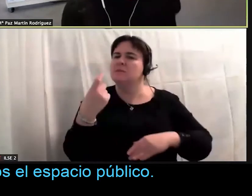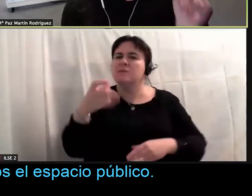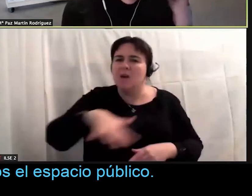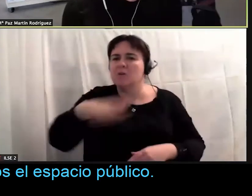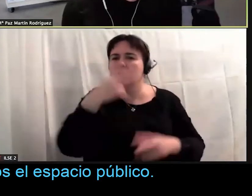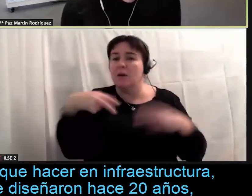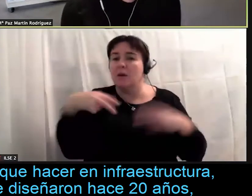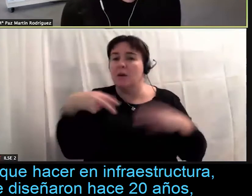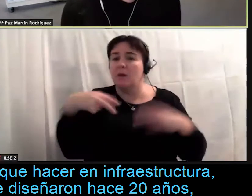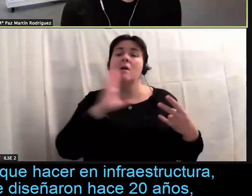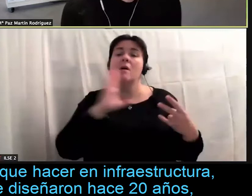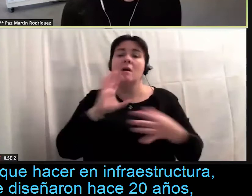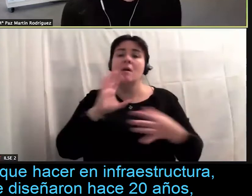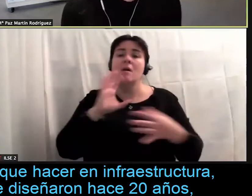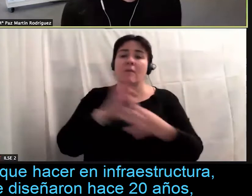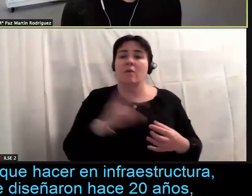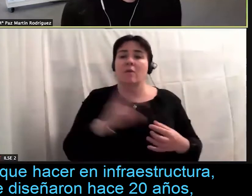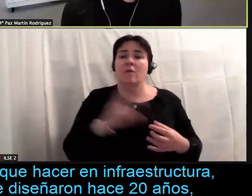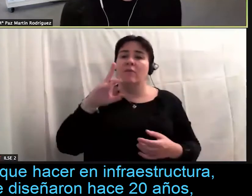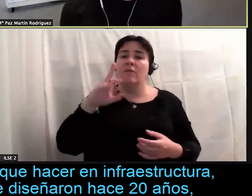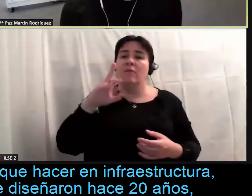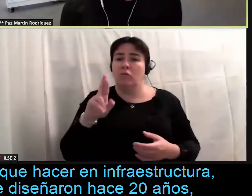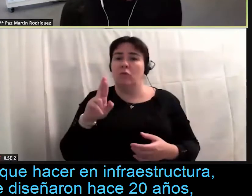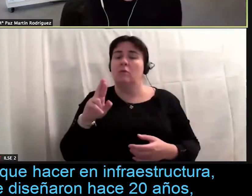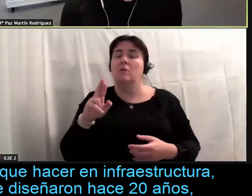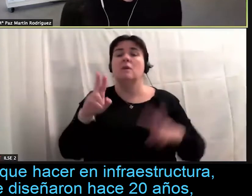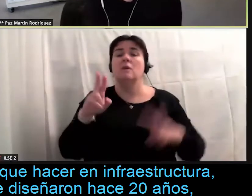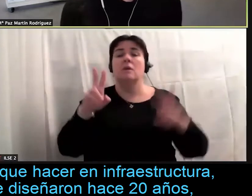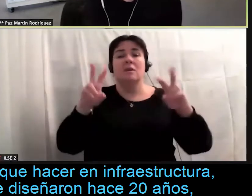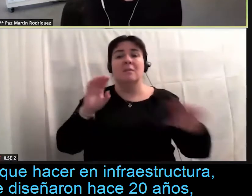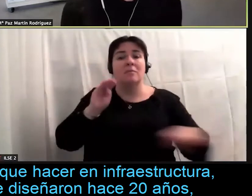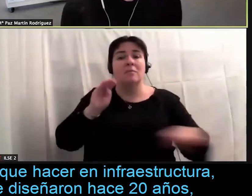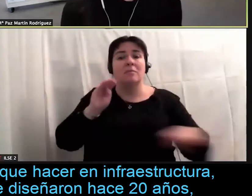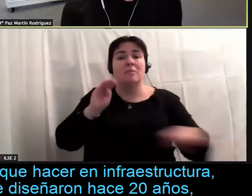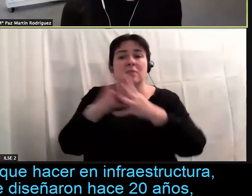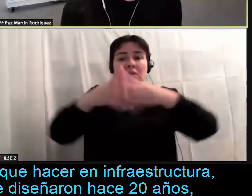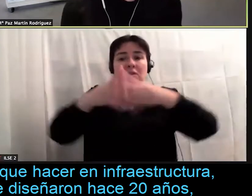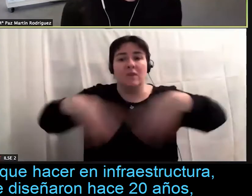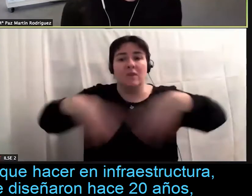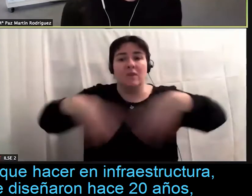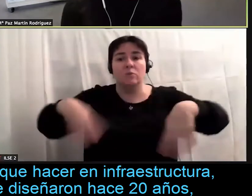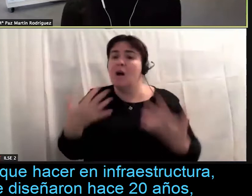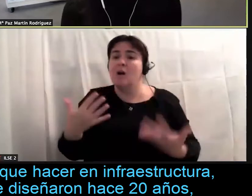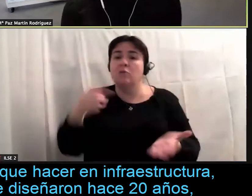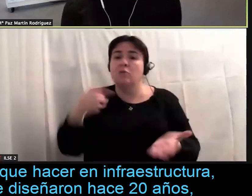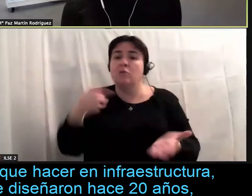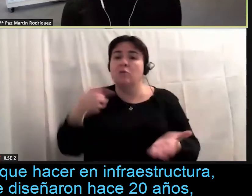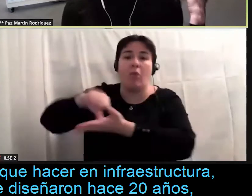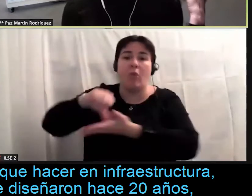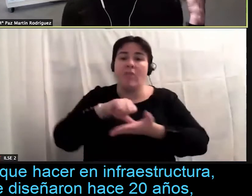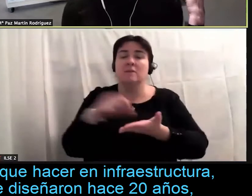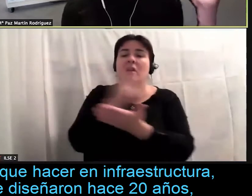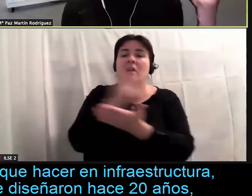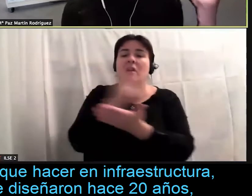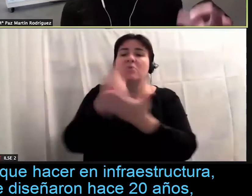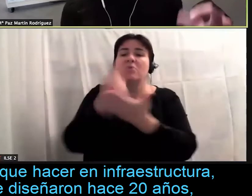inversiones que tenemos que hacer en infraestructura, a ver, las ciudades a día de hoy son ciudades que se diseñaron hace 20 años. Entonces